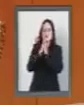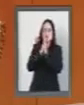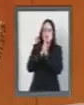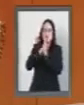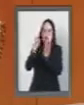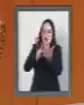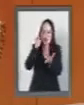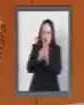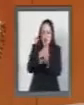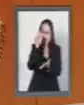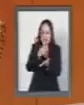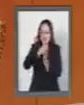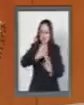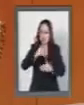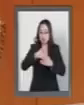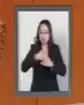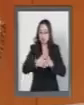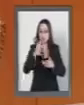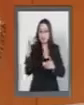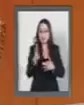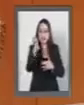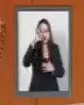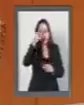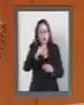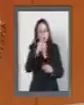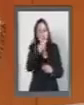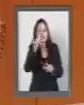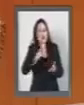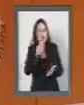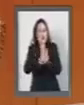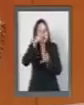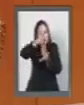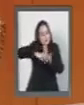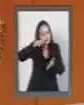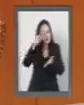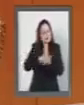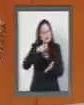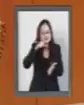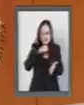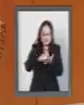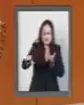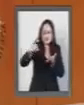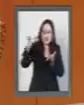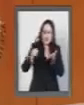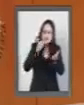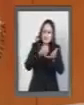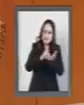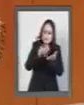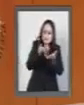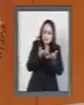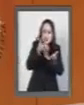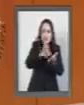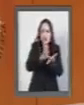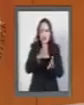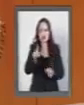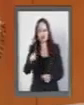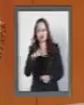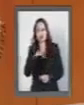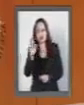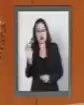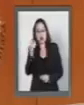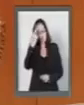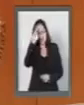sentencia divina. Se modifican, se reforman, se abrogan. Y ya se le olvidó que en su